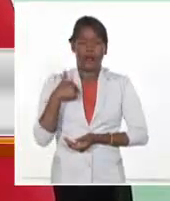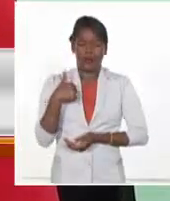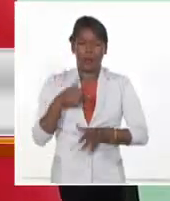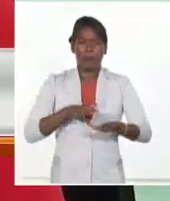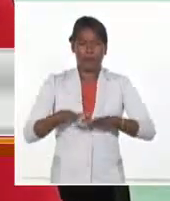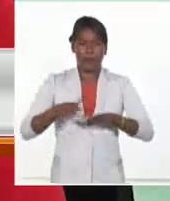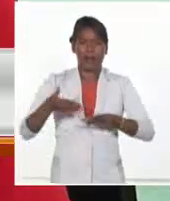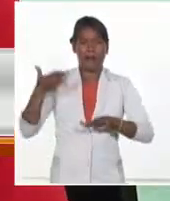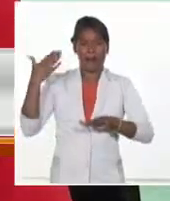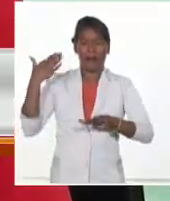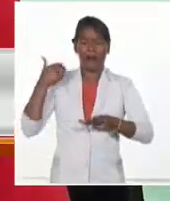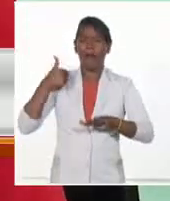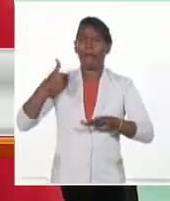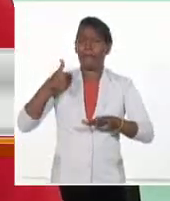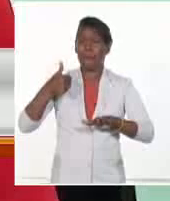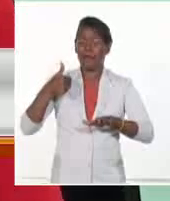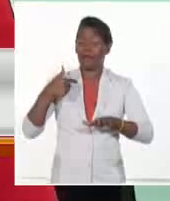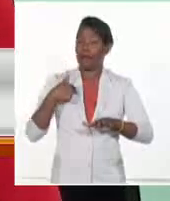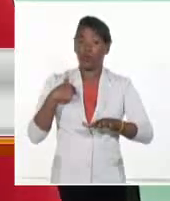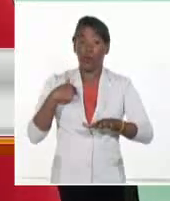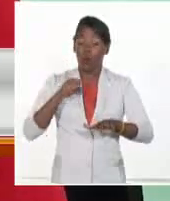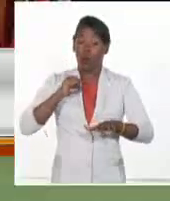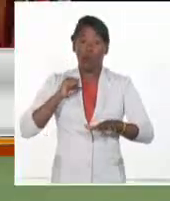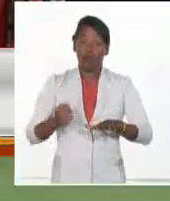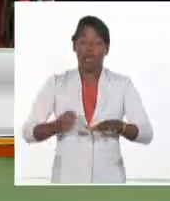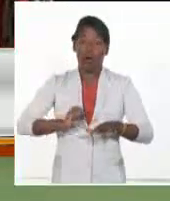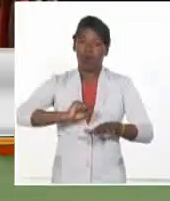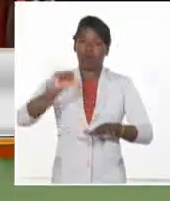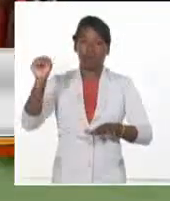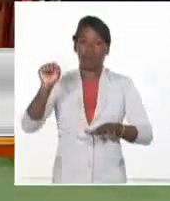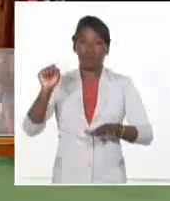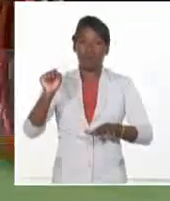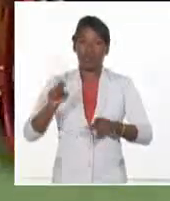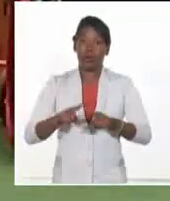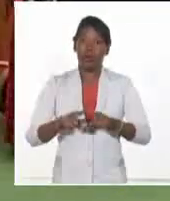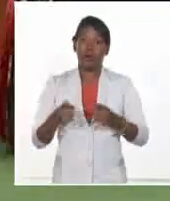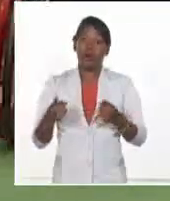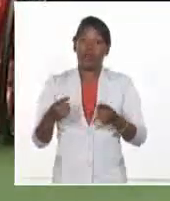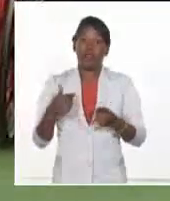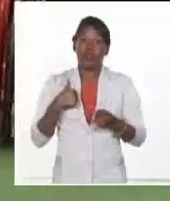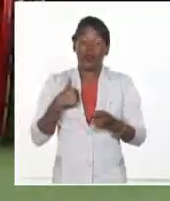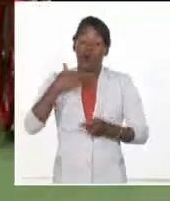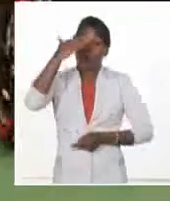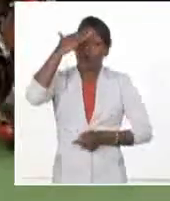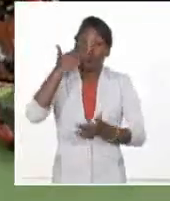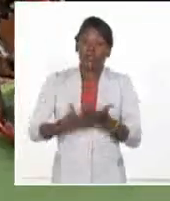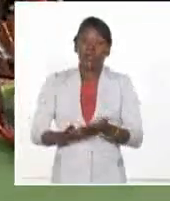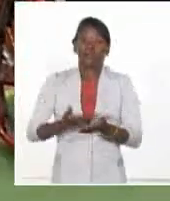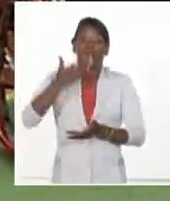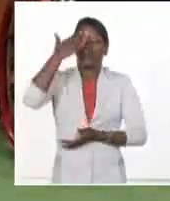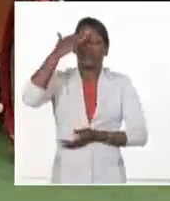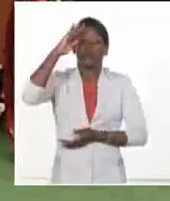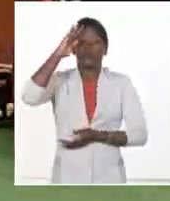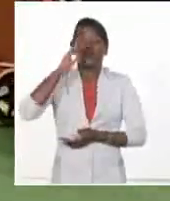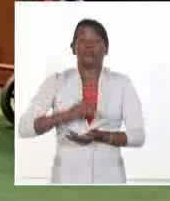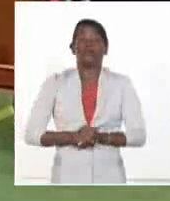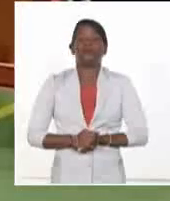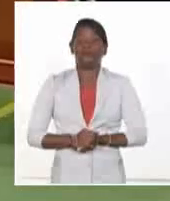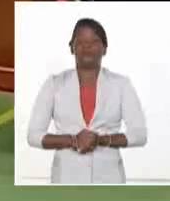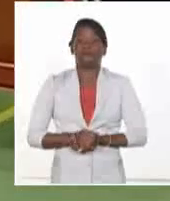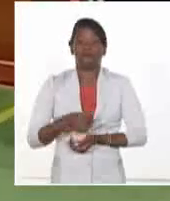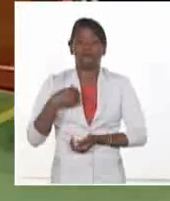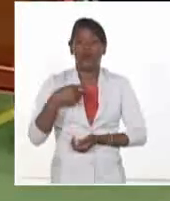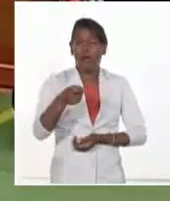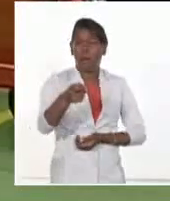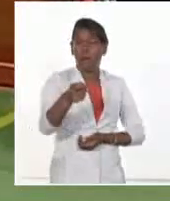tenía con mi delegación, con mi país, de retener el título en 10 metros. Es como que la viví